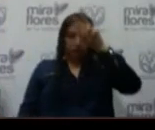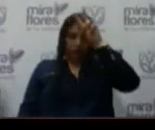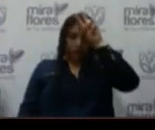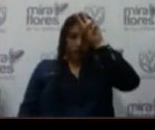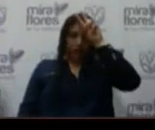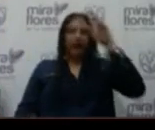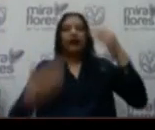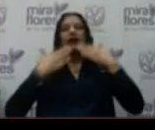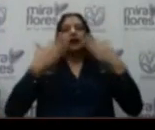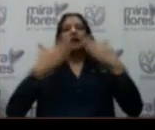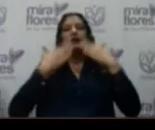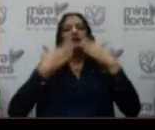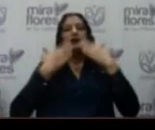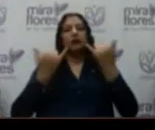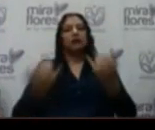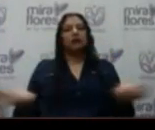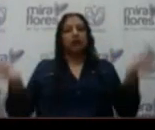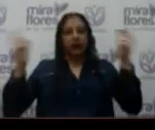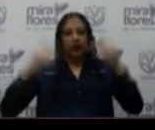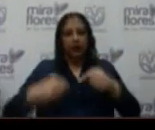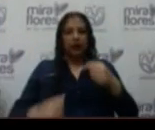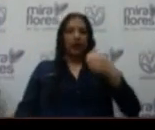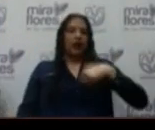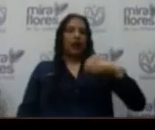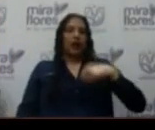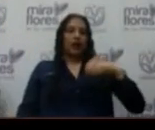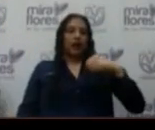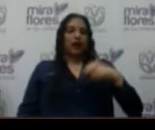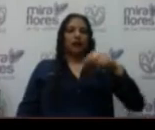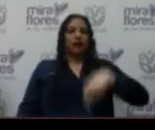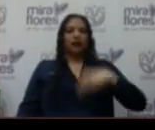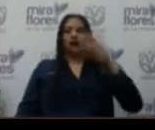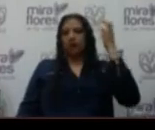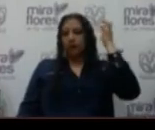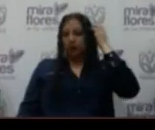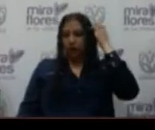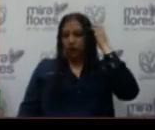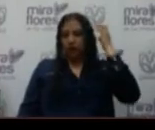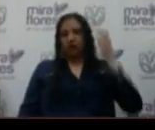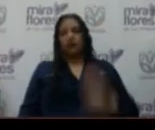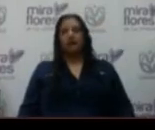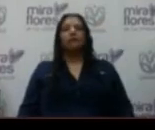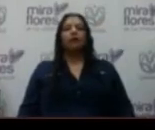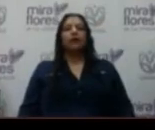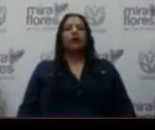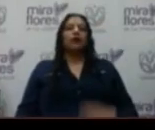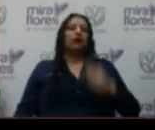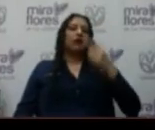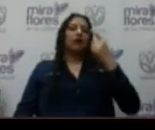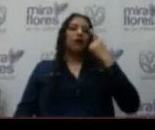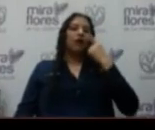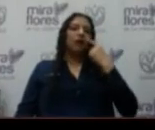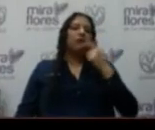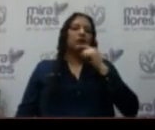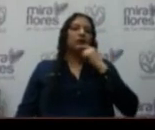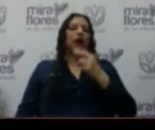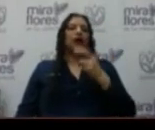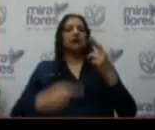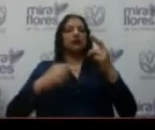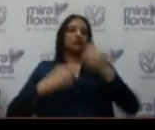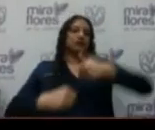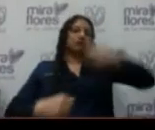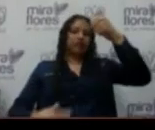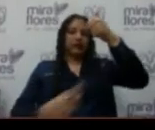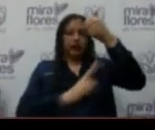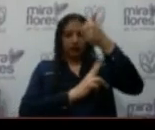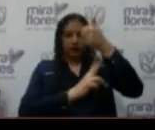Agradecemos la presencia del señor Jorge Muñoz Wells, alcalde de Miraflores, señoras y señores regidores,